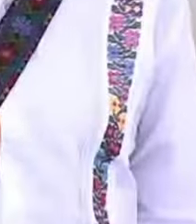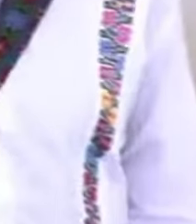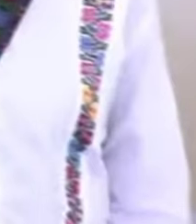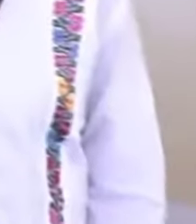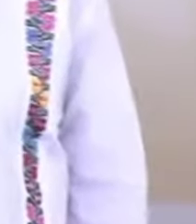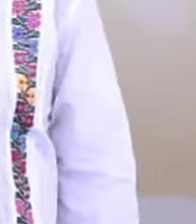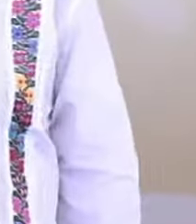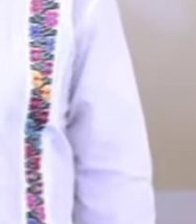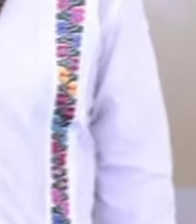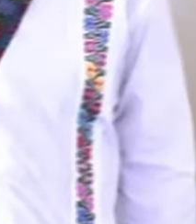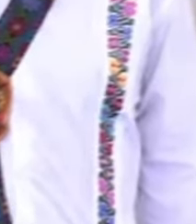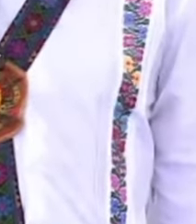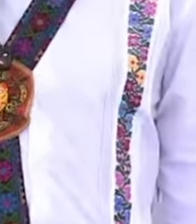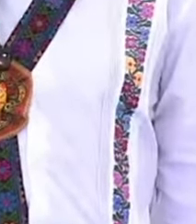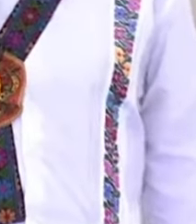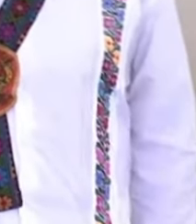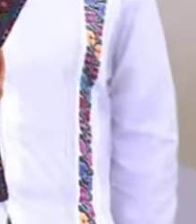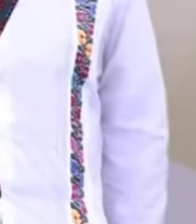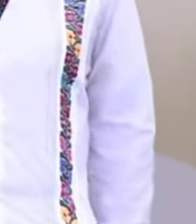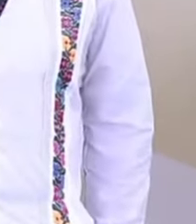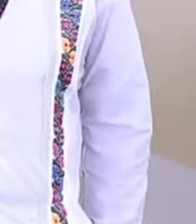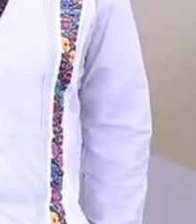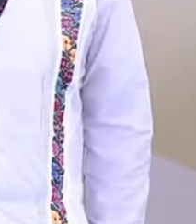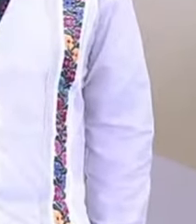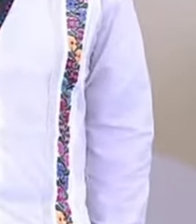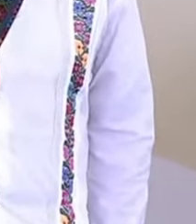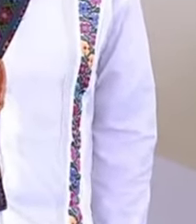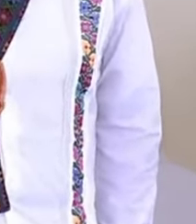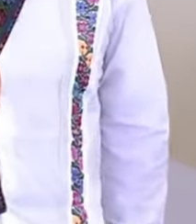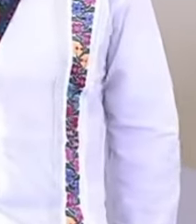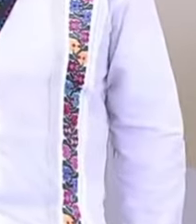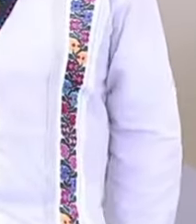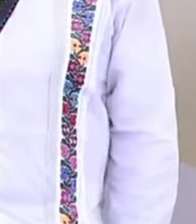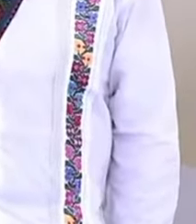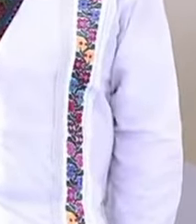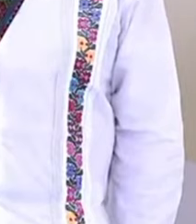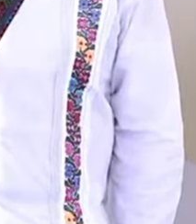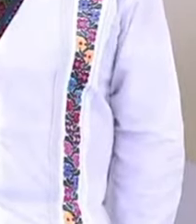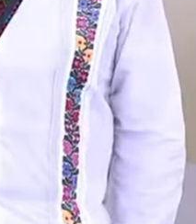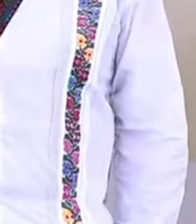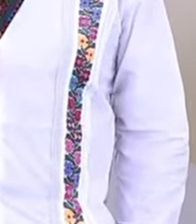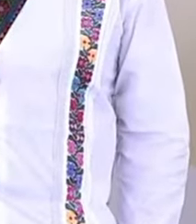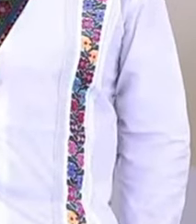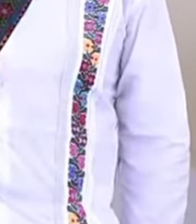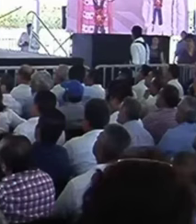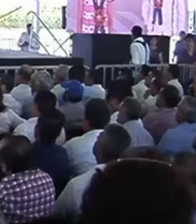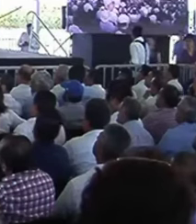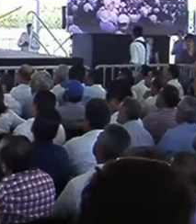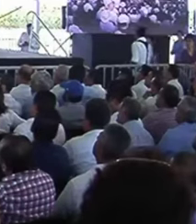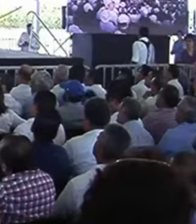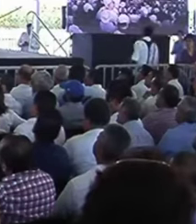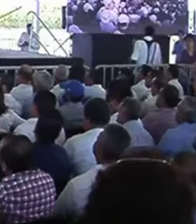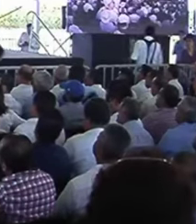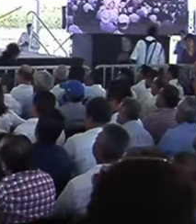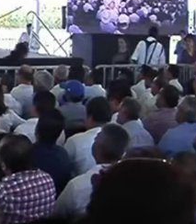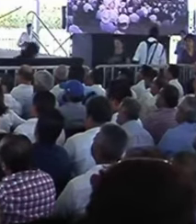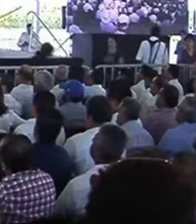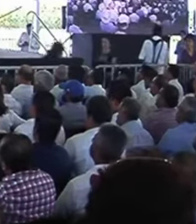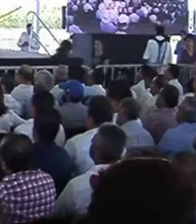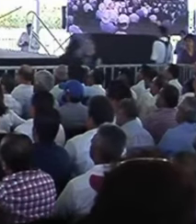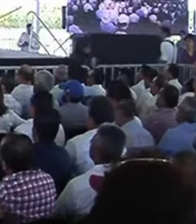Te traigo la nueva información del presidente Andrés Manuel López Obrador. El presidente constitucional de los Estados Unidos